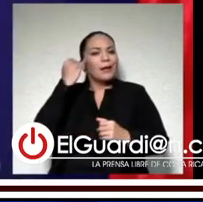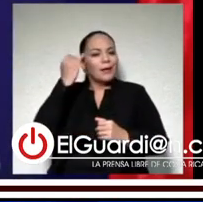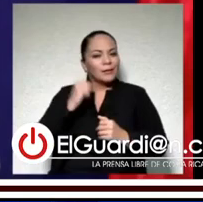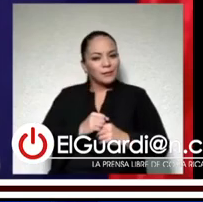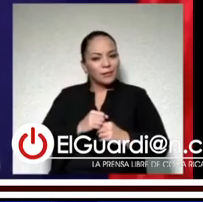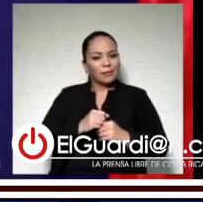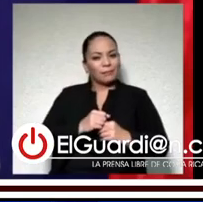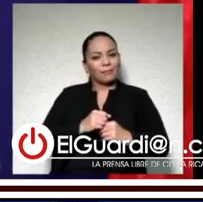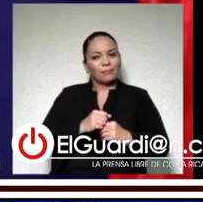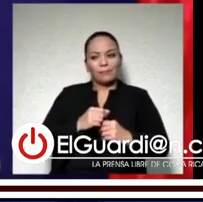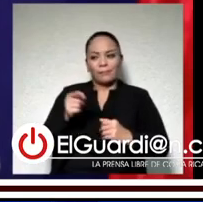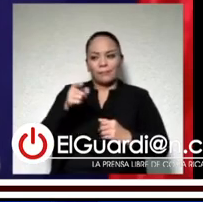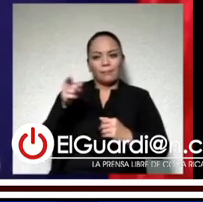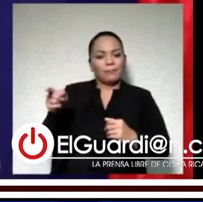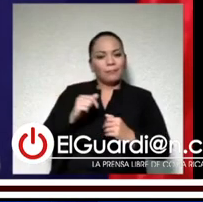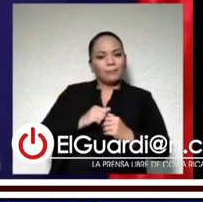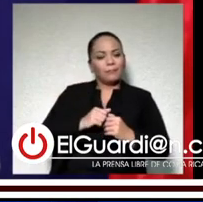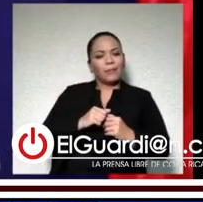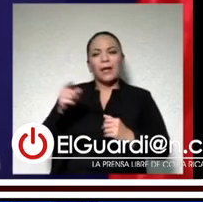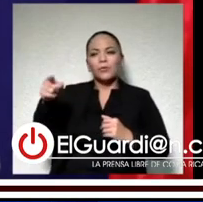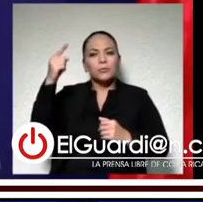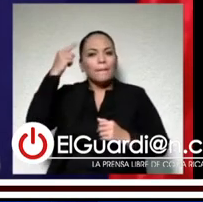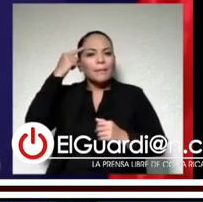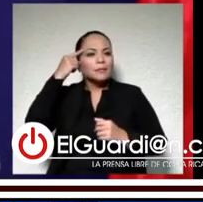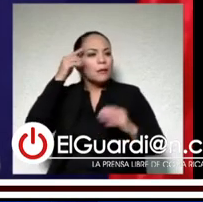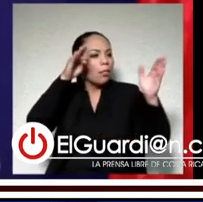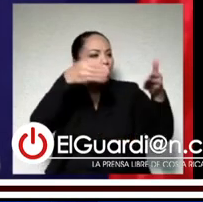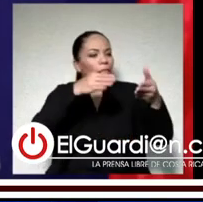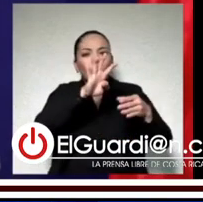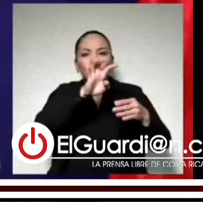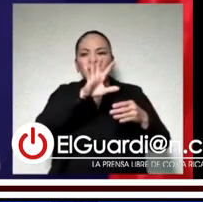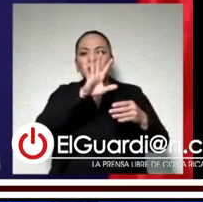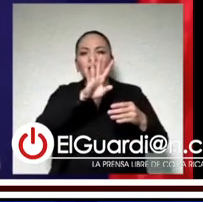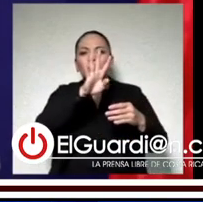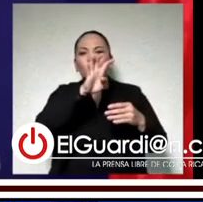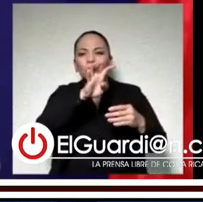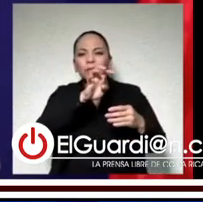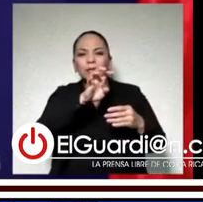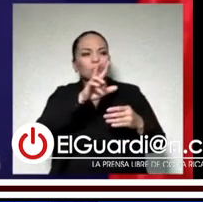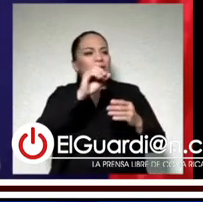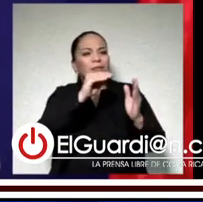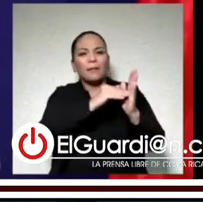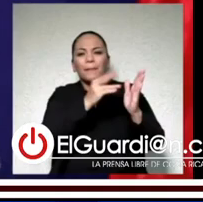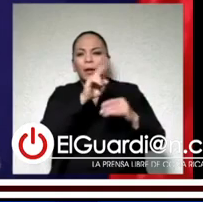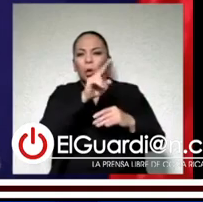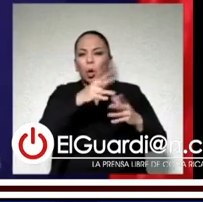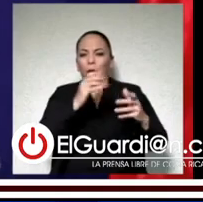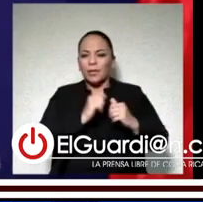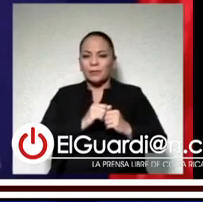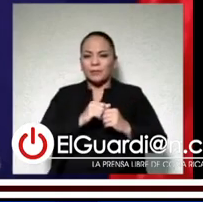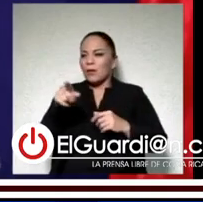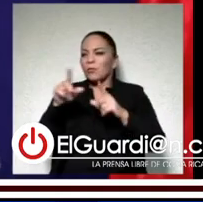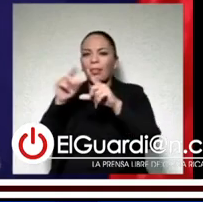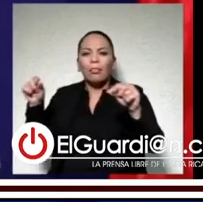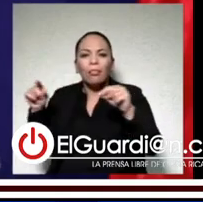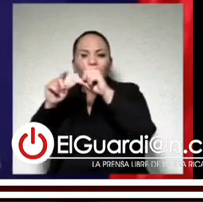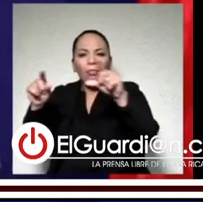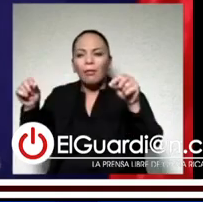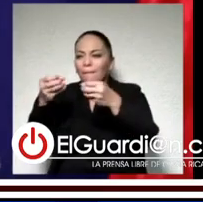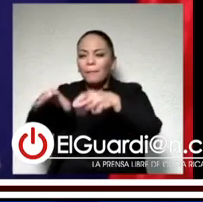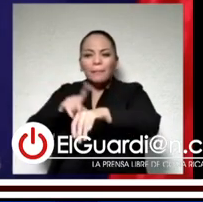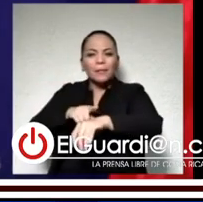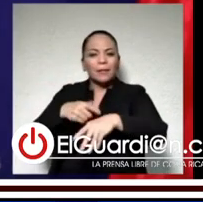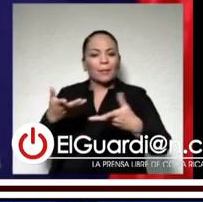millones, 450 mil pesos, esta alaraca sea